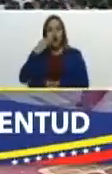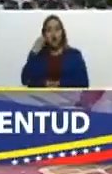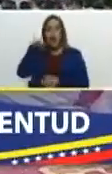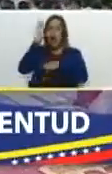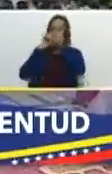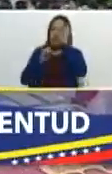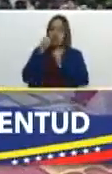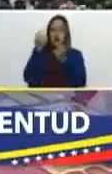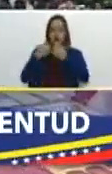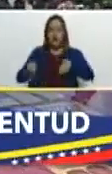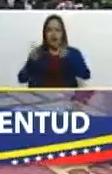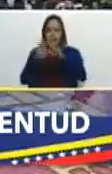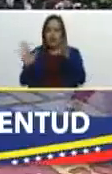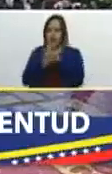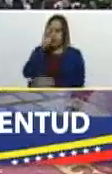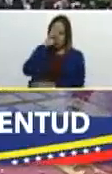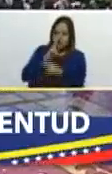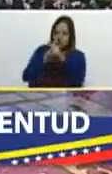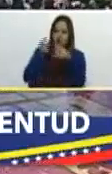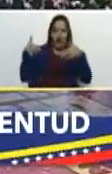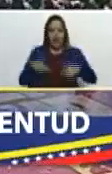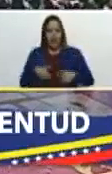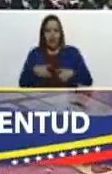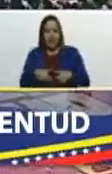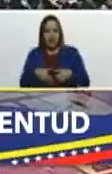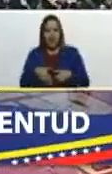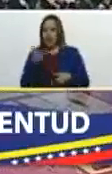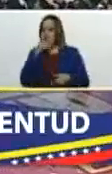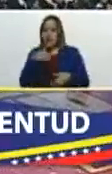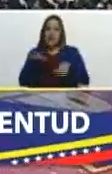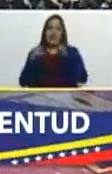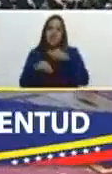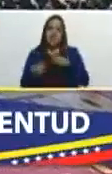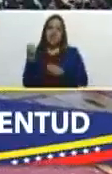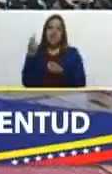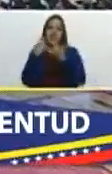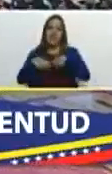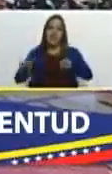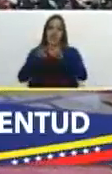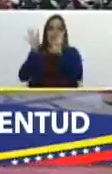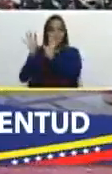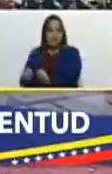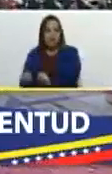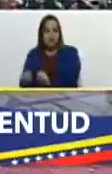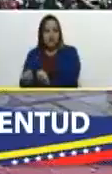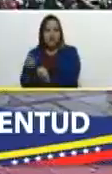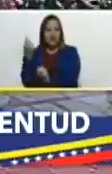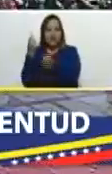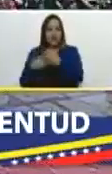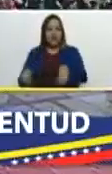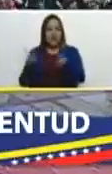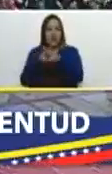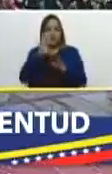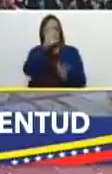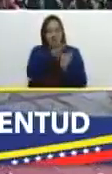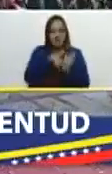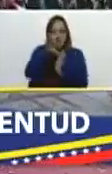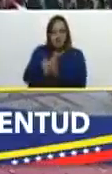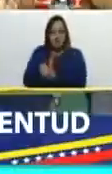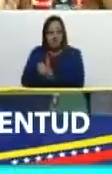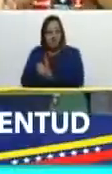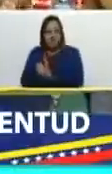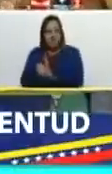la honestidad. Luchen contra los antivalores del capitalismo, los antivalores de la corruptela, de